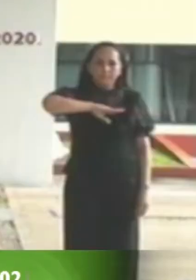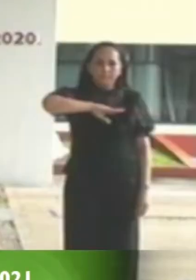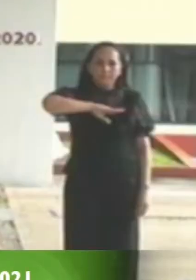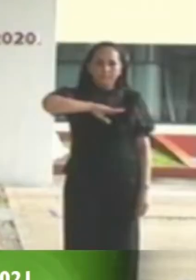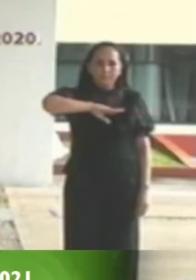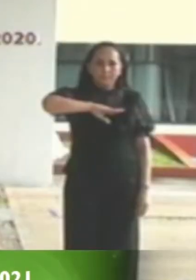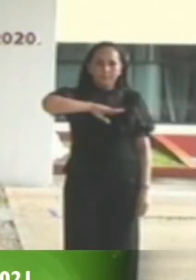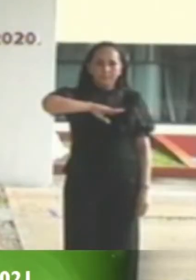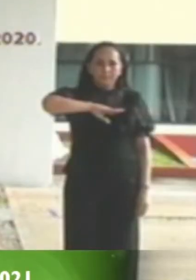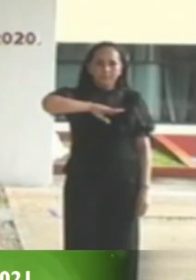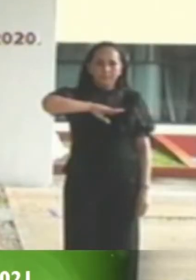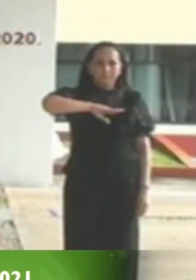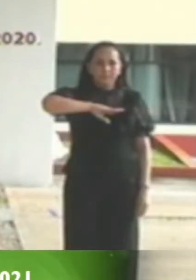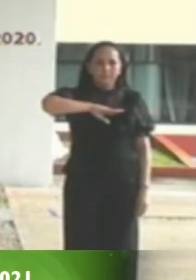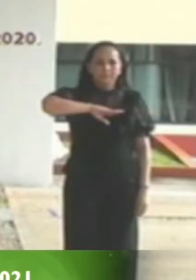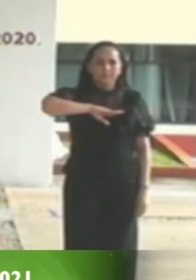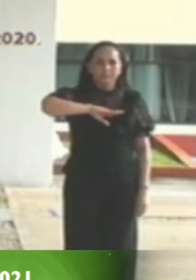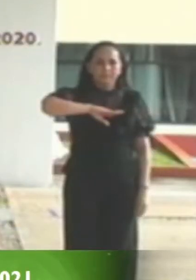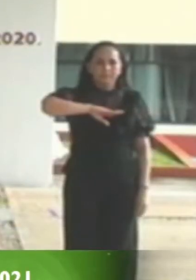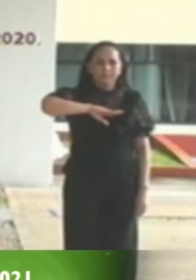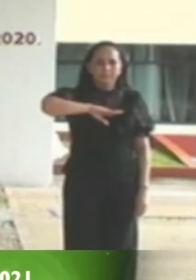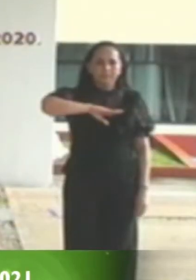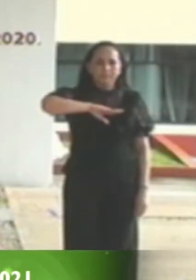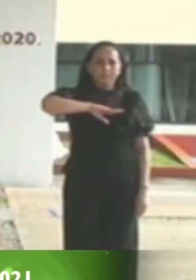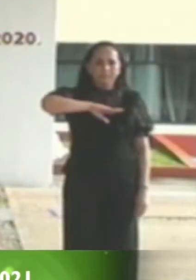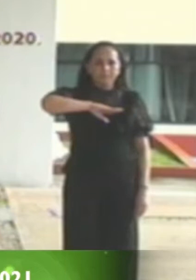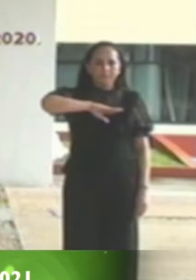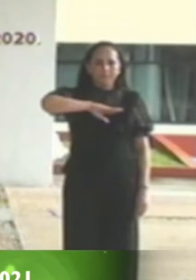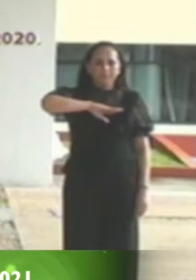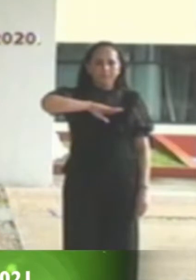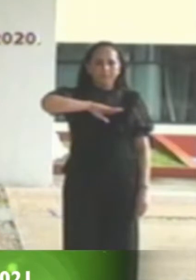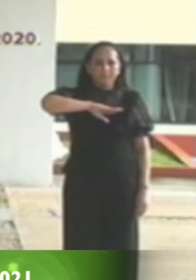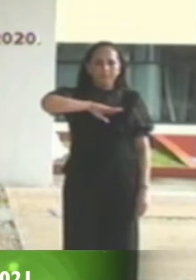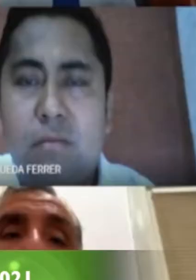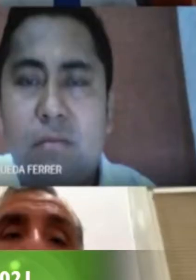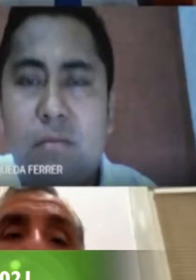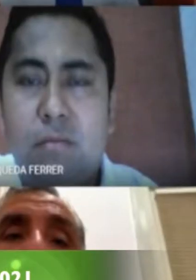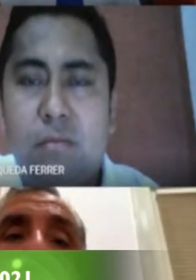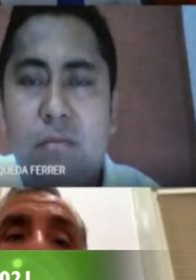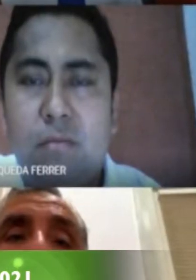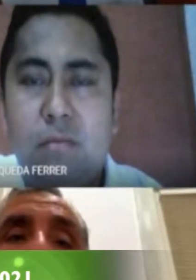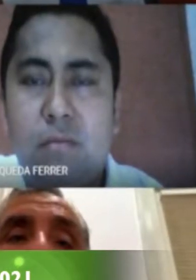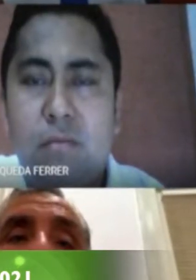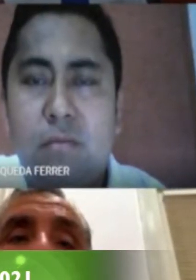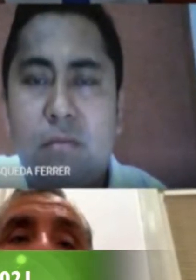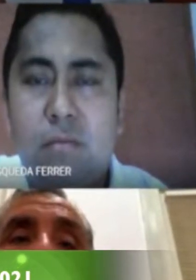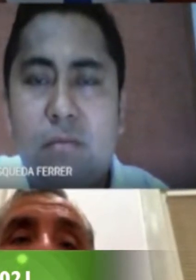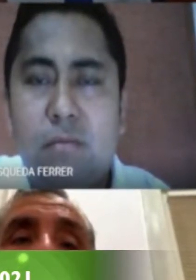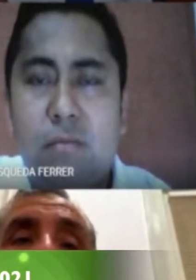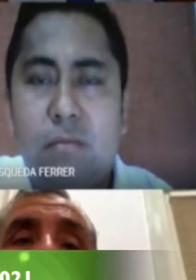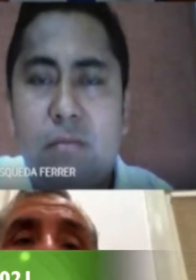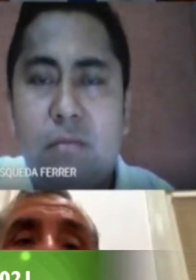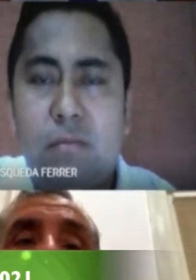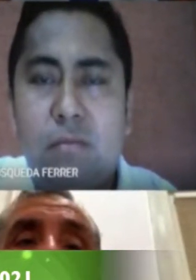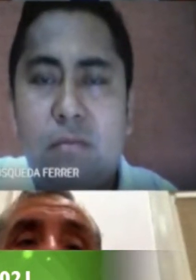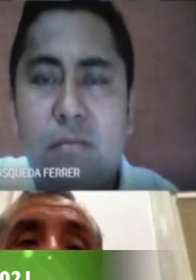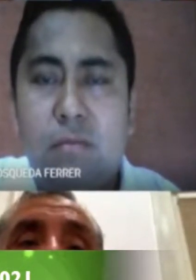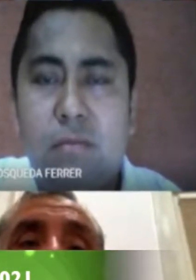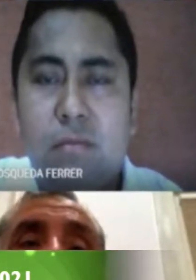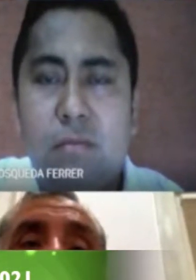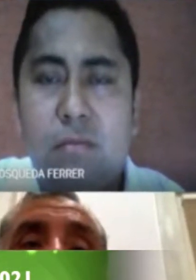Adán Augusto López Hernández, inauguró el ciclo escolar 2020-2021 con un exhorto a los más de 551